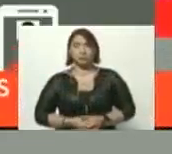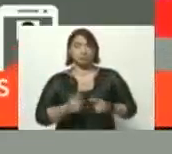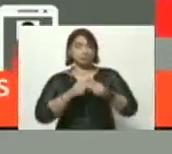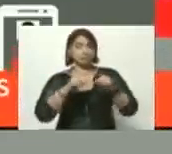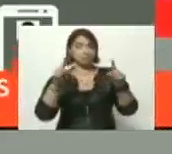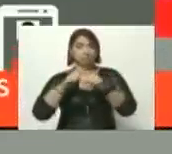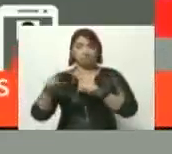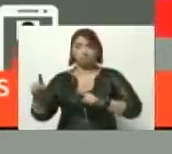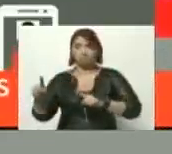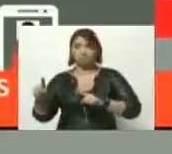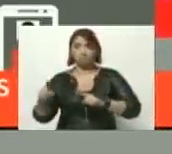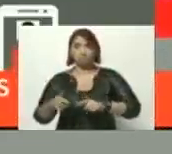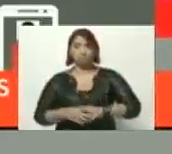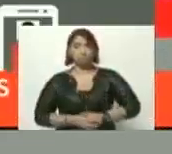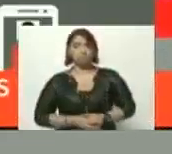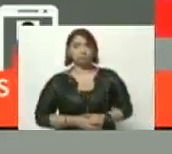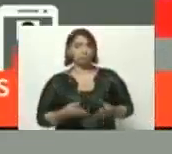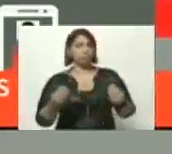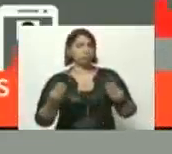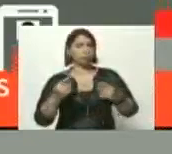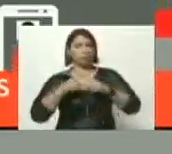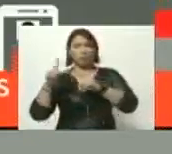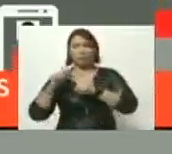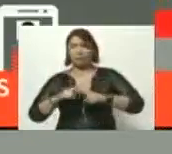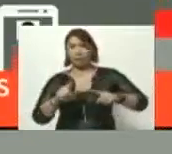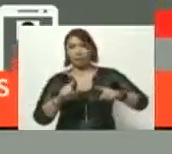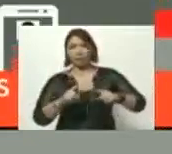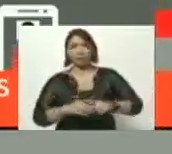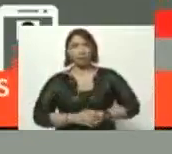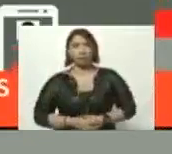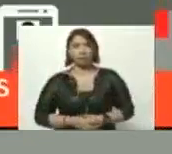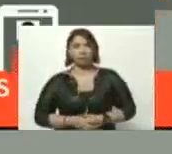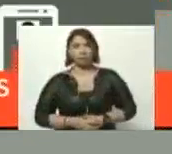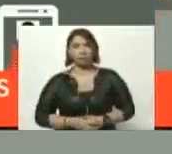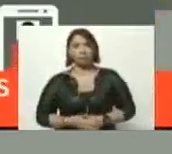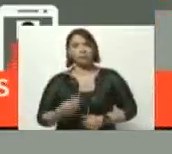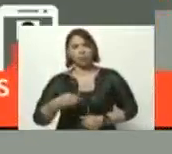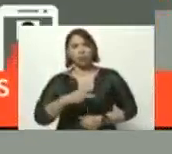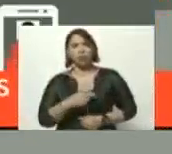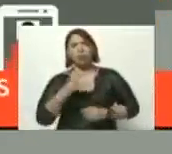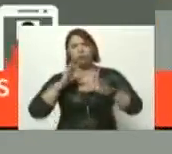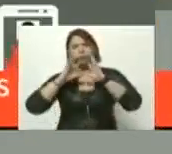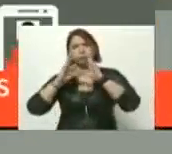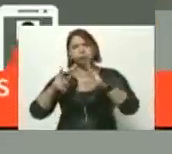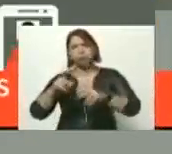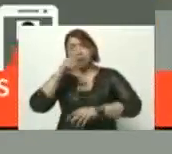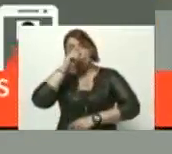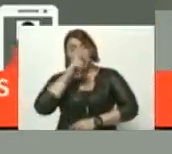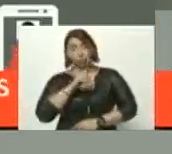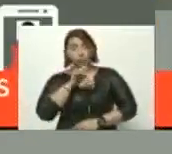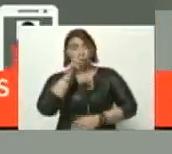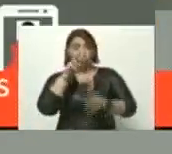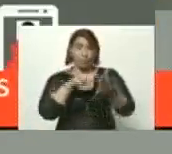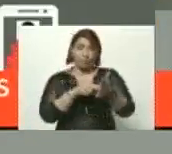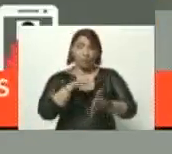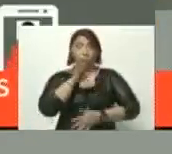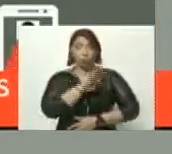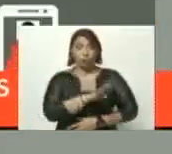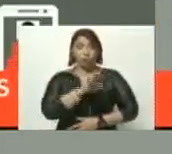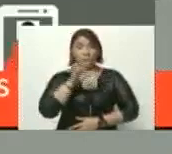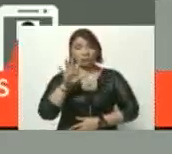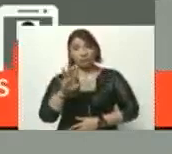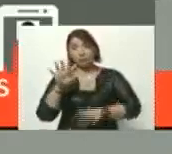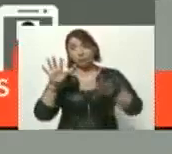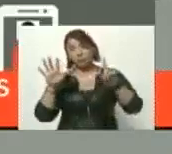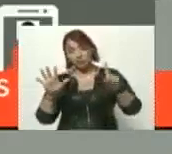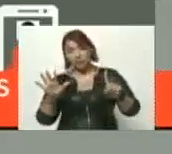diferente, muy diferente a las que nos planteamos en el año 2004, 5, 6,